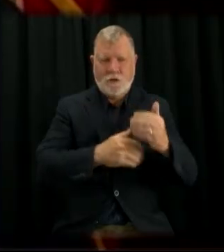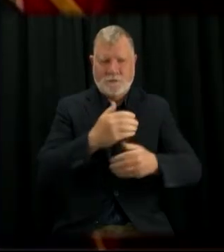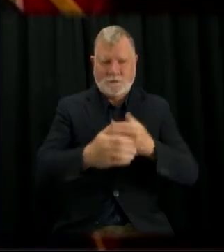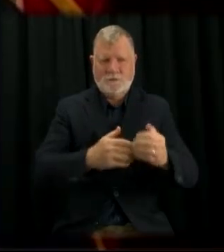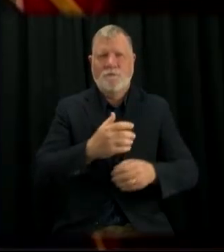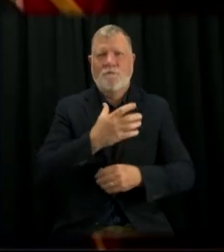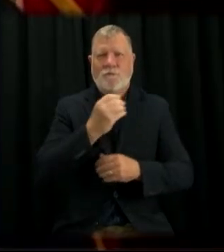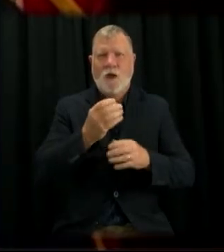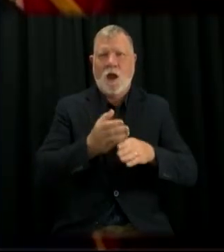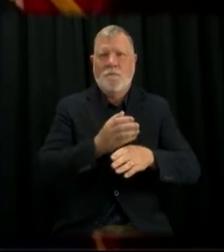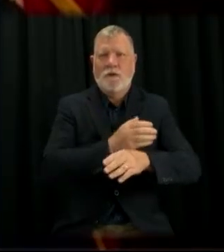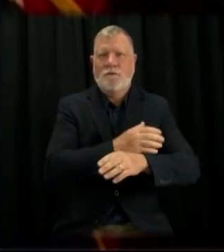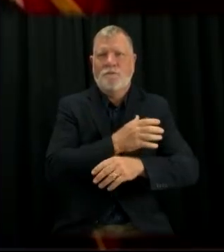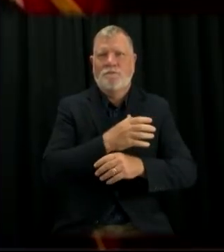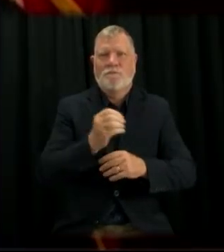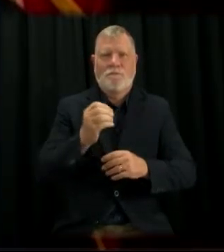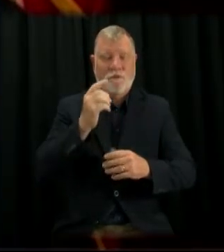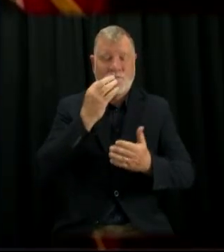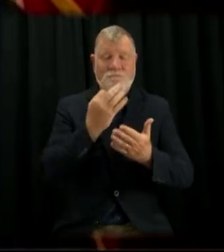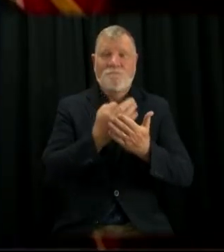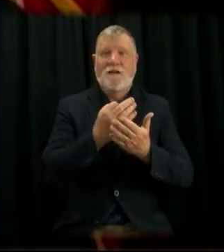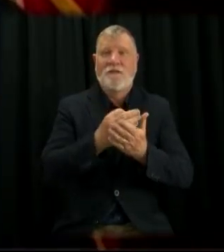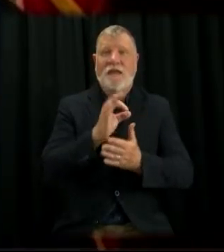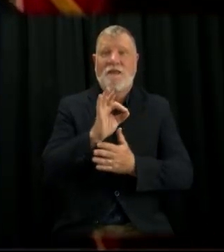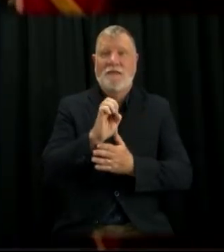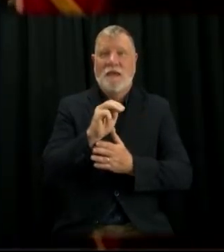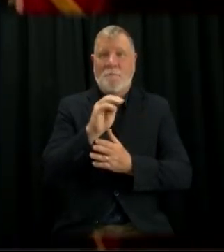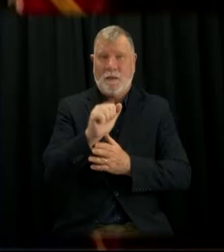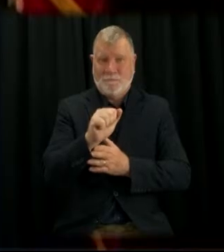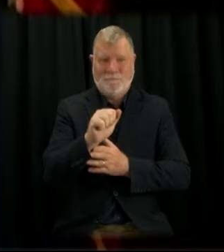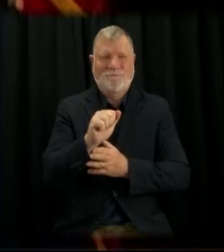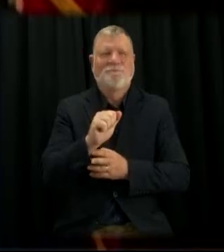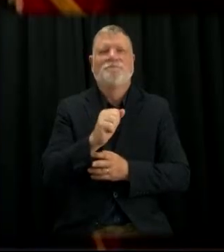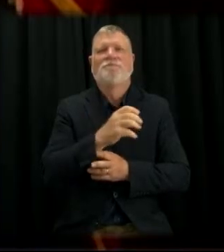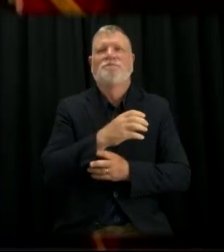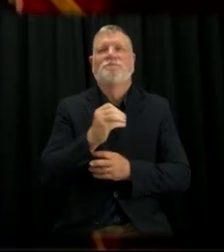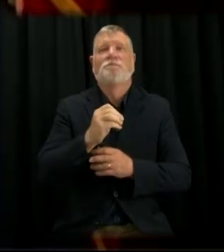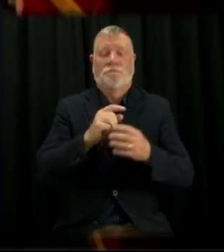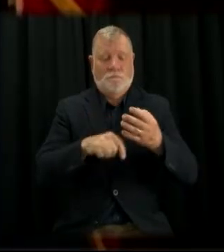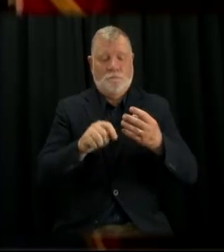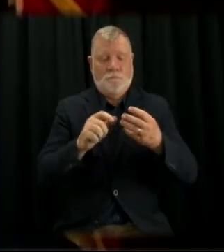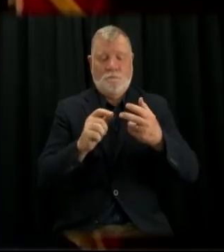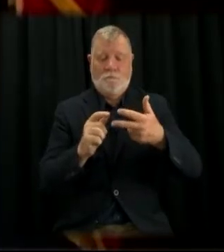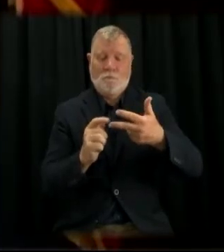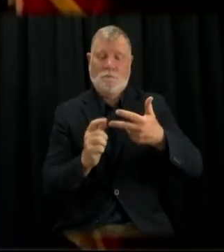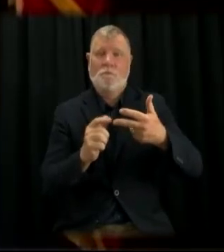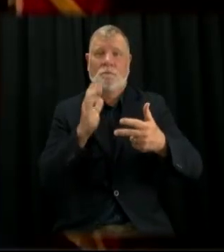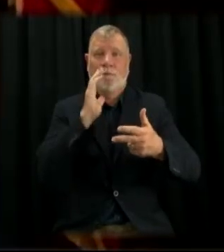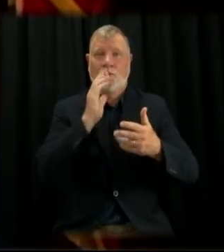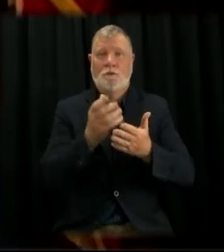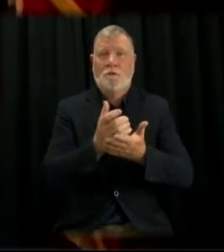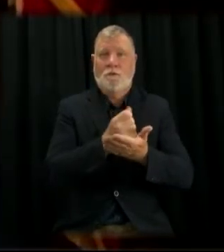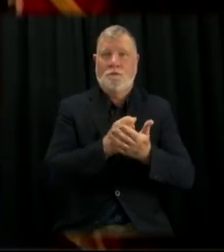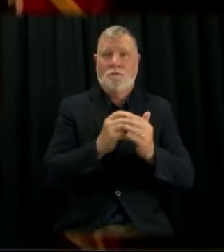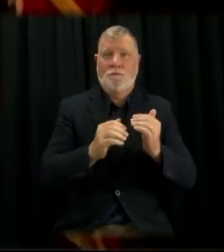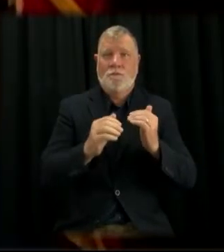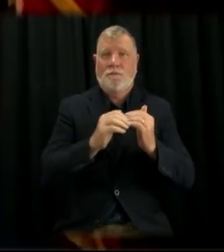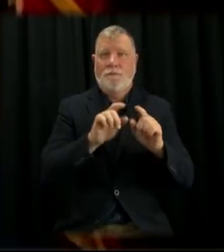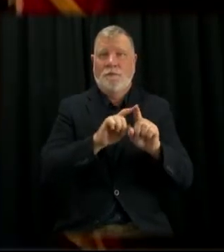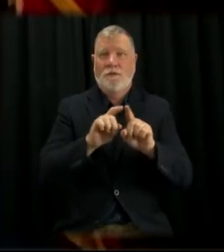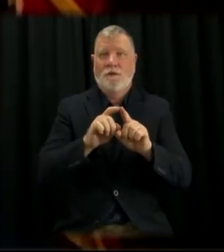también unos seguros que se han conseguido por medio de distintas competencias para distintas agencias. Tercero, implantar la parte